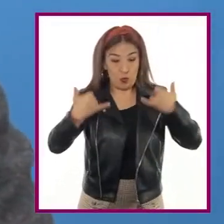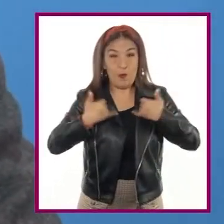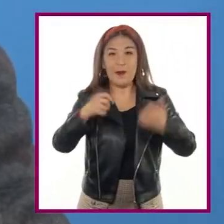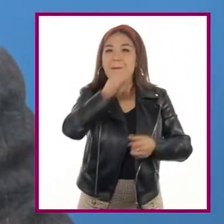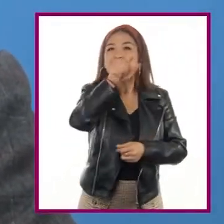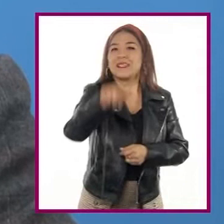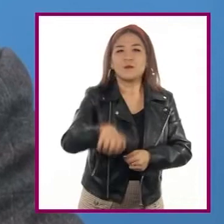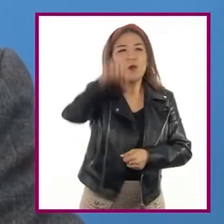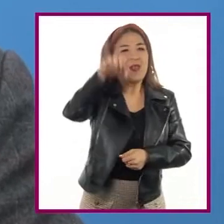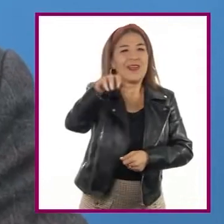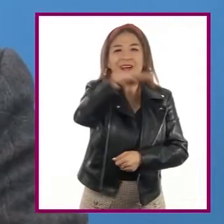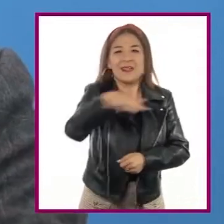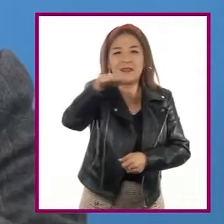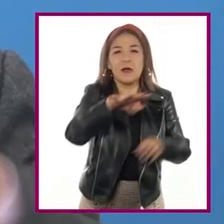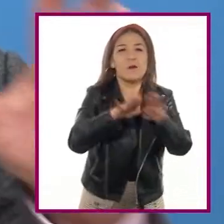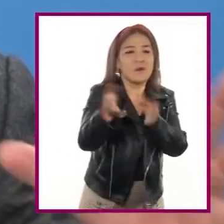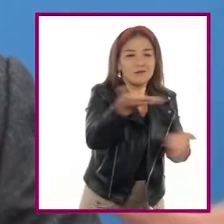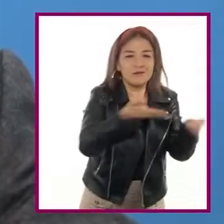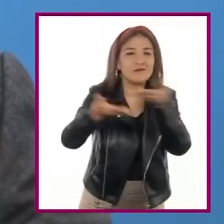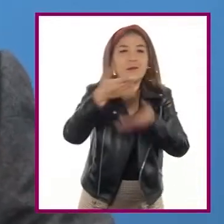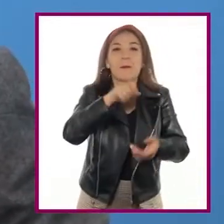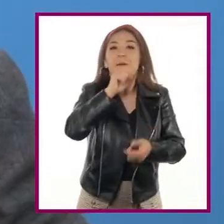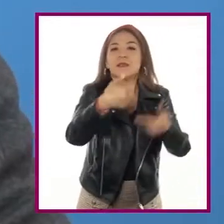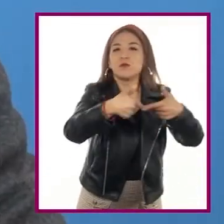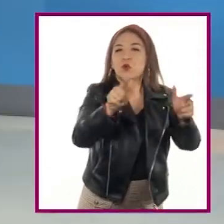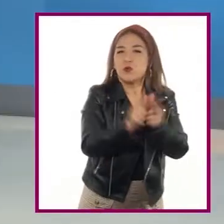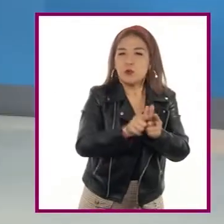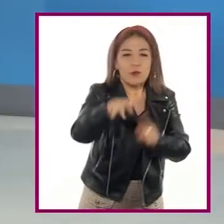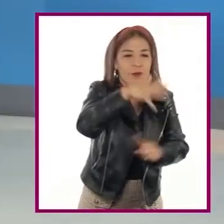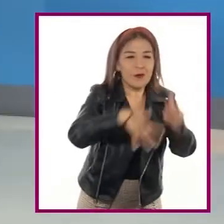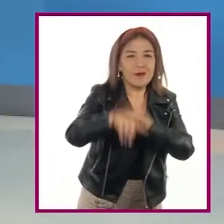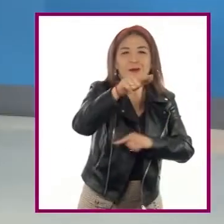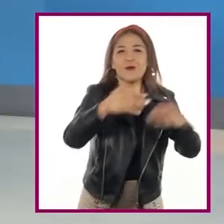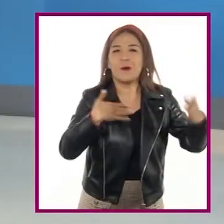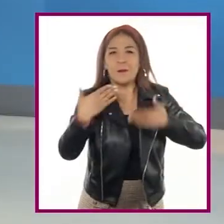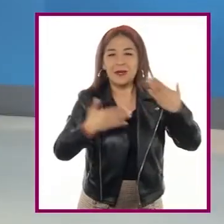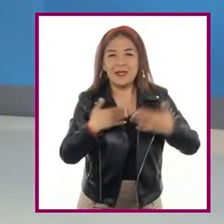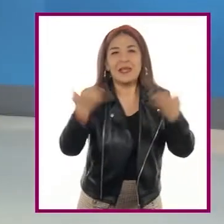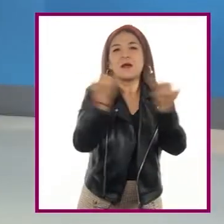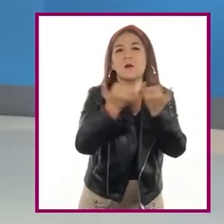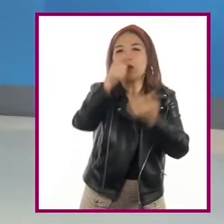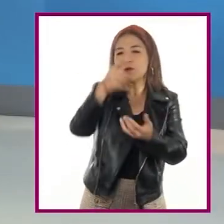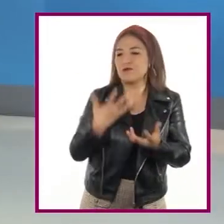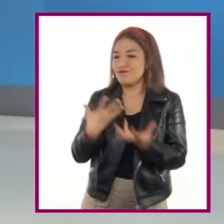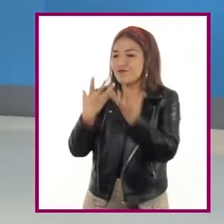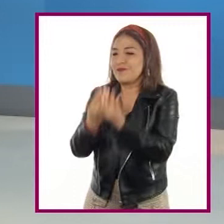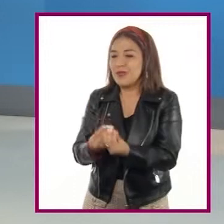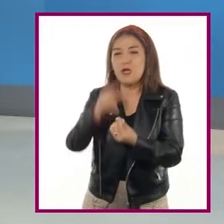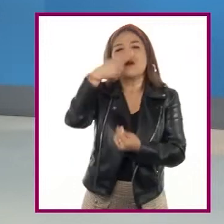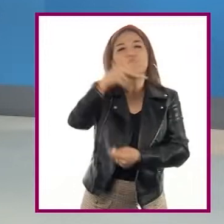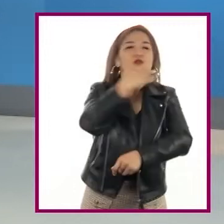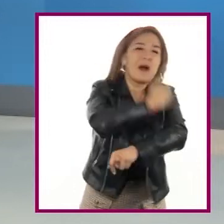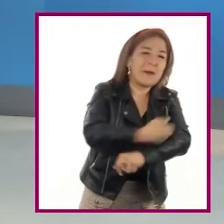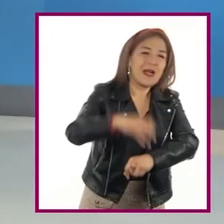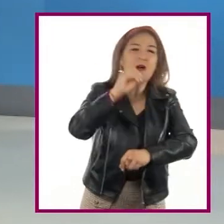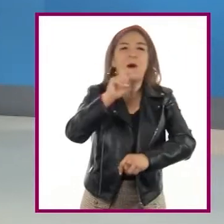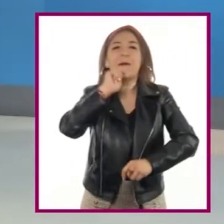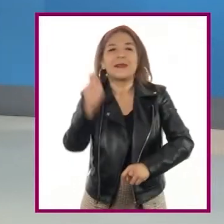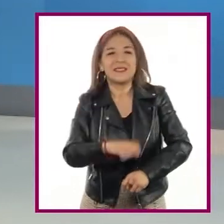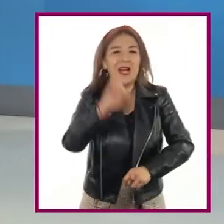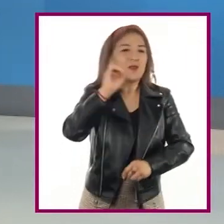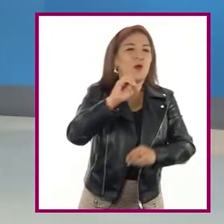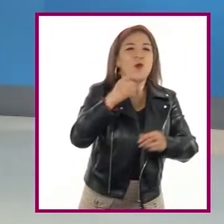circular e interactuar en los mismos grupos sociales, así como grupos de pertenencia, con respecto a seguir modas